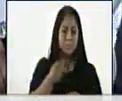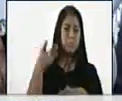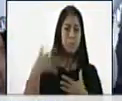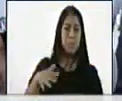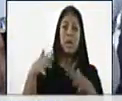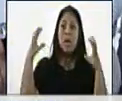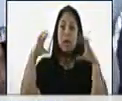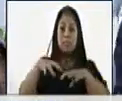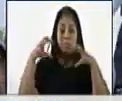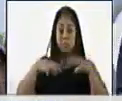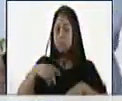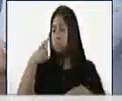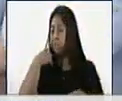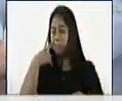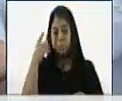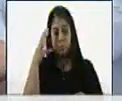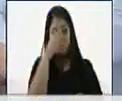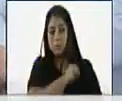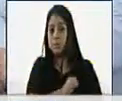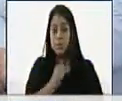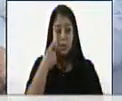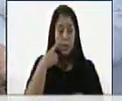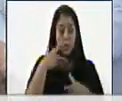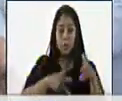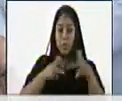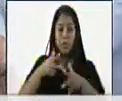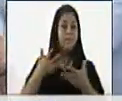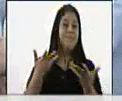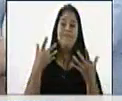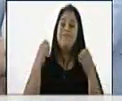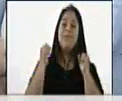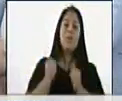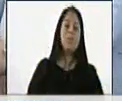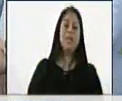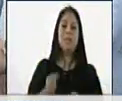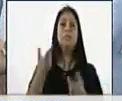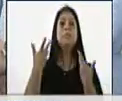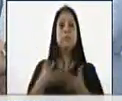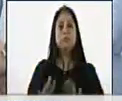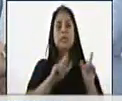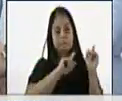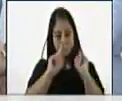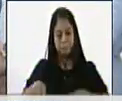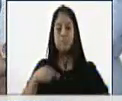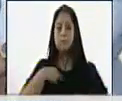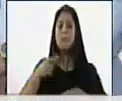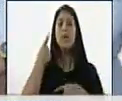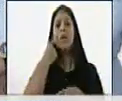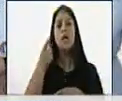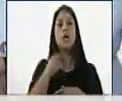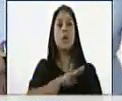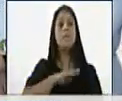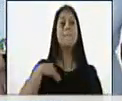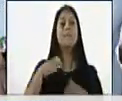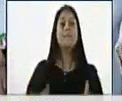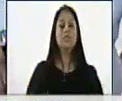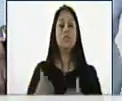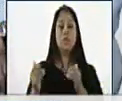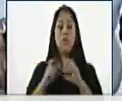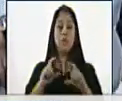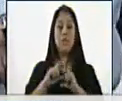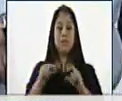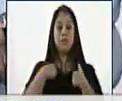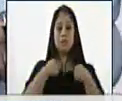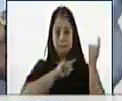está lloviendo no se mira. Venimos con el ministro de Comunicaciones a raíz de una visita que hicimos a ver el